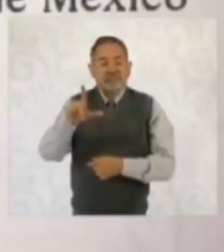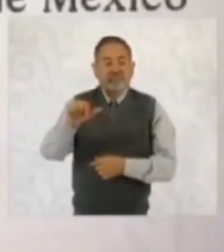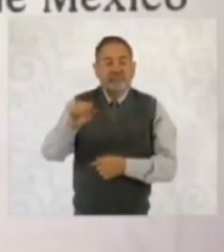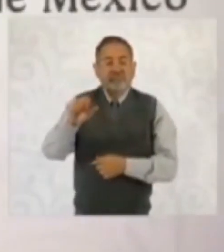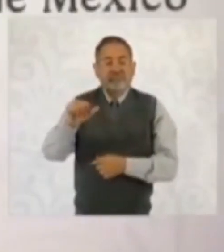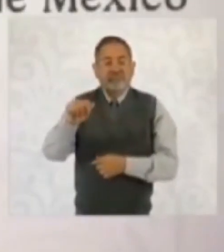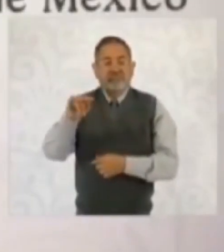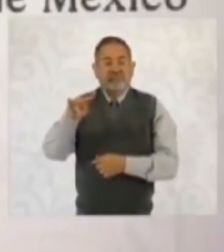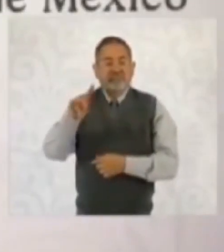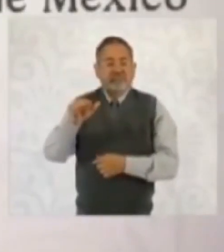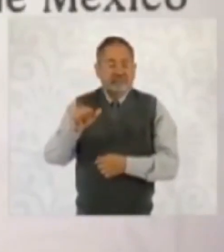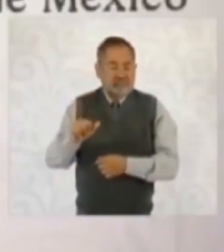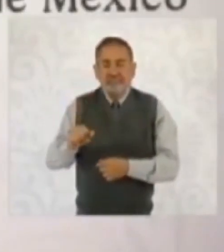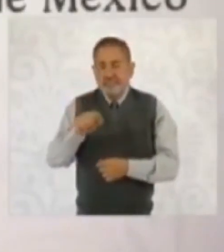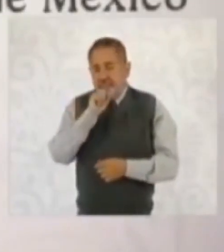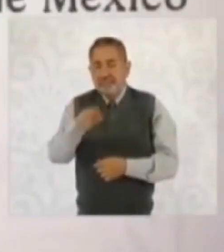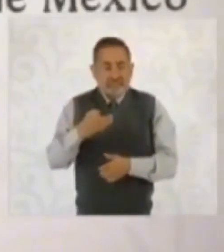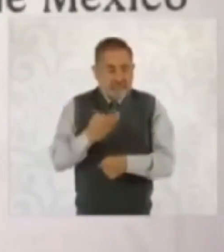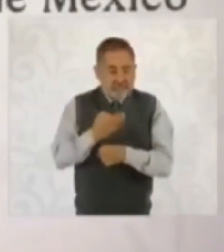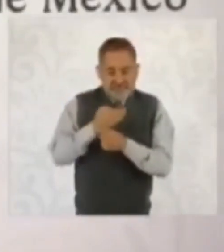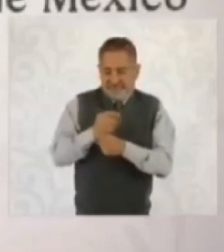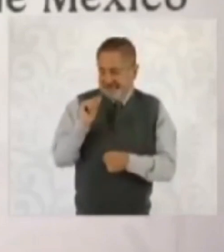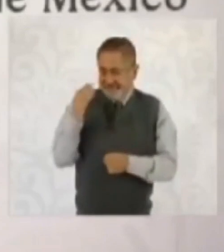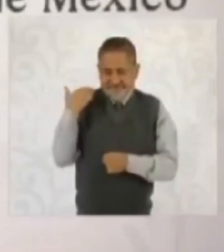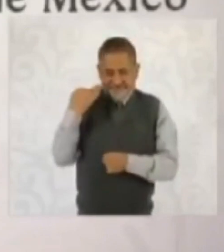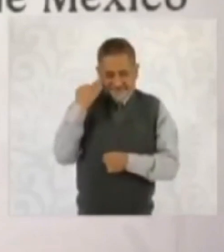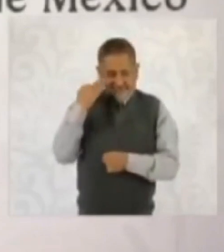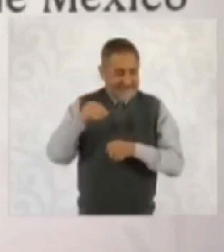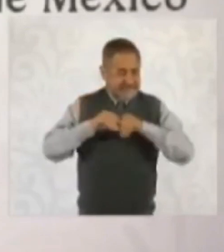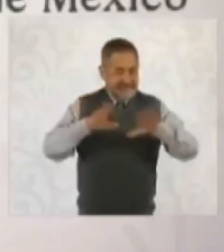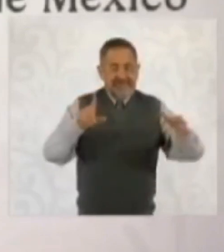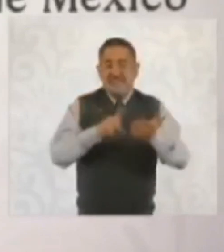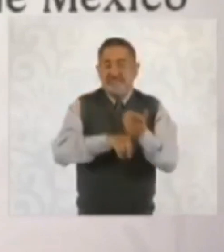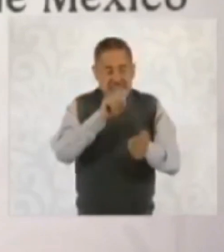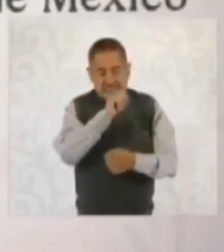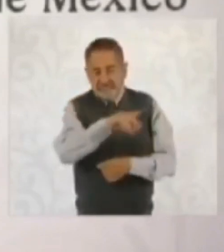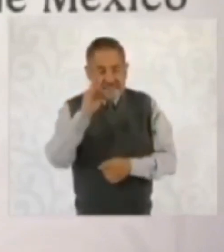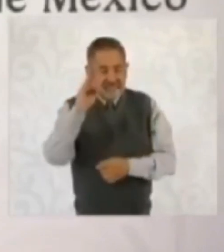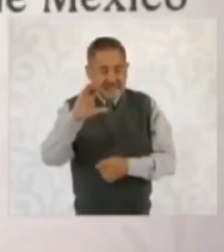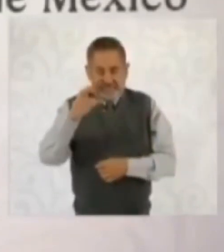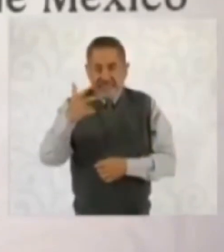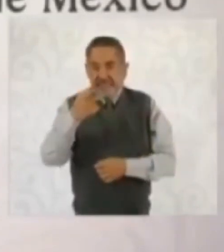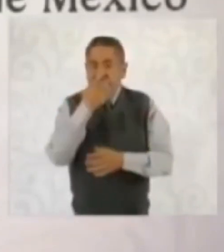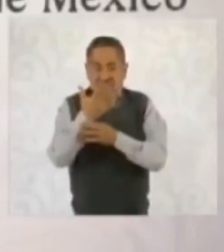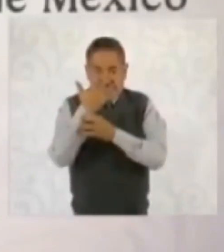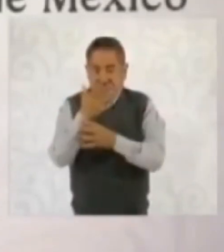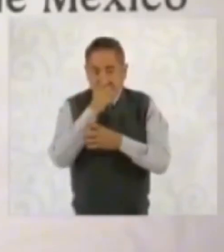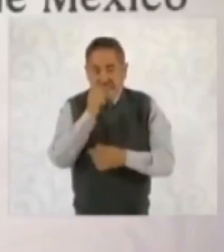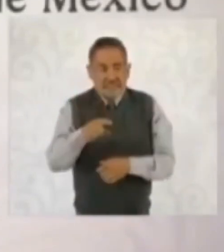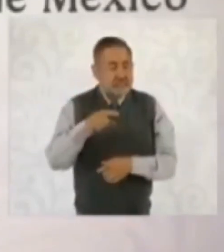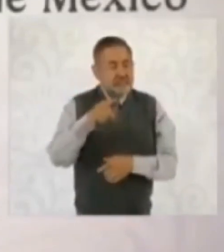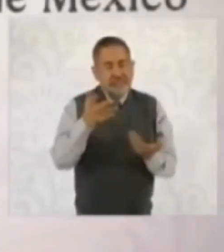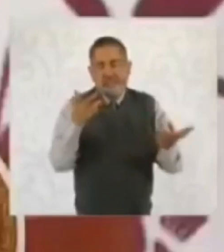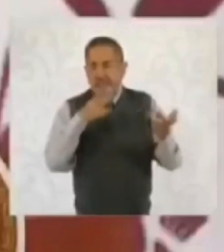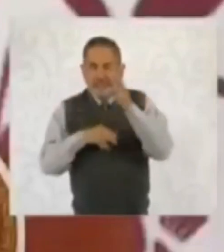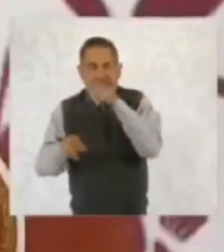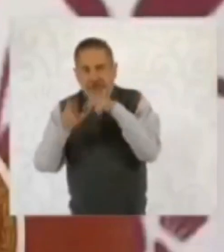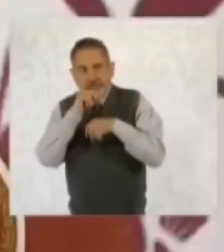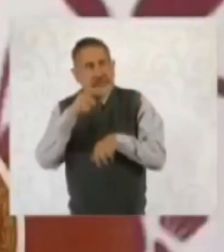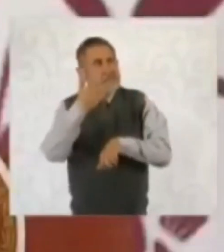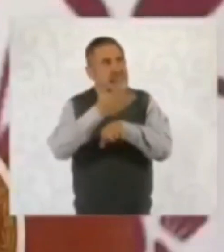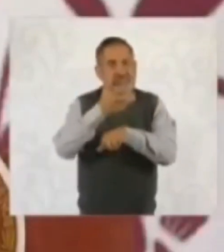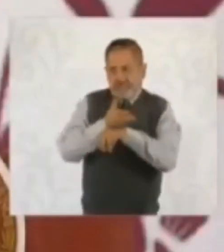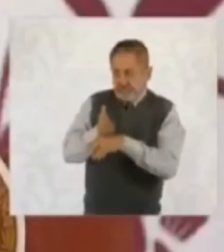particularmente en la época de Calderón, y ya ahora lo dijo Calderón públicamente, pues que está muy preocupado porque Estados Unidos ya no va a tener